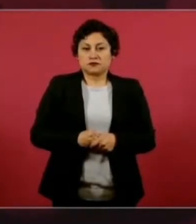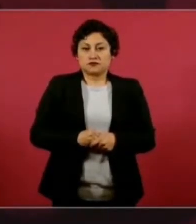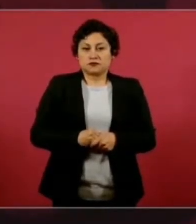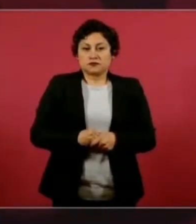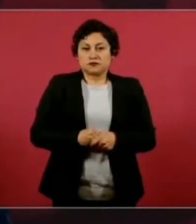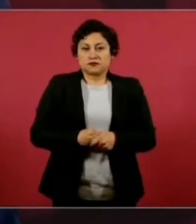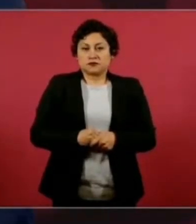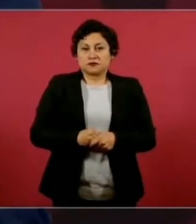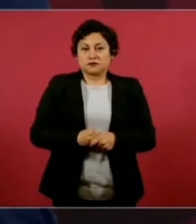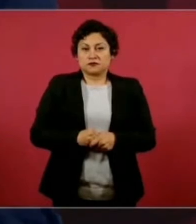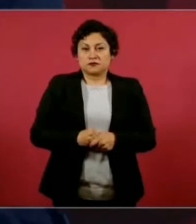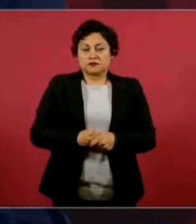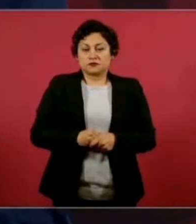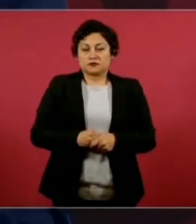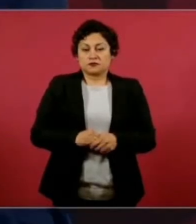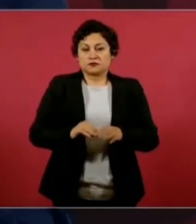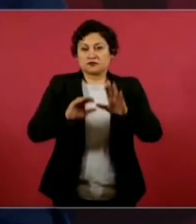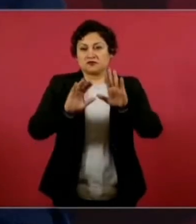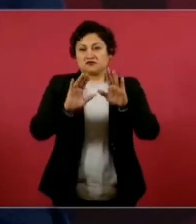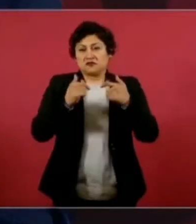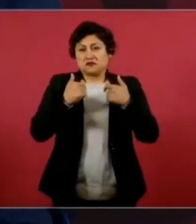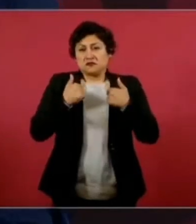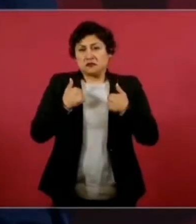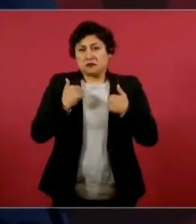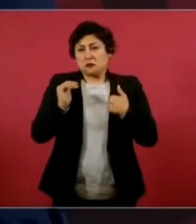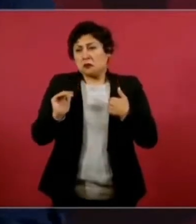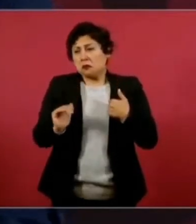que admirarles. Soy muy feliz.